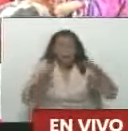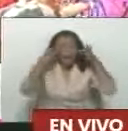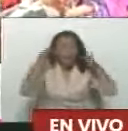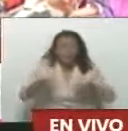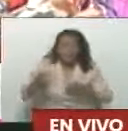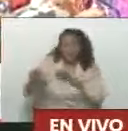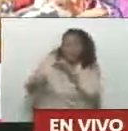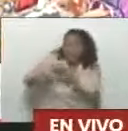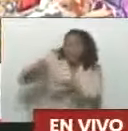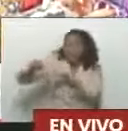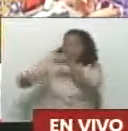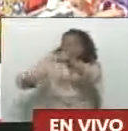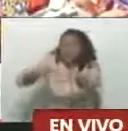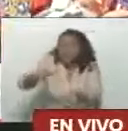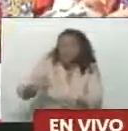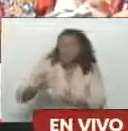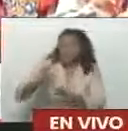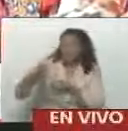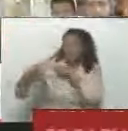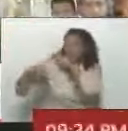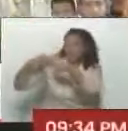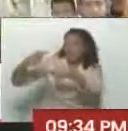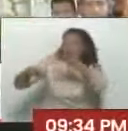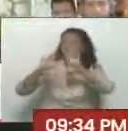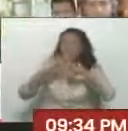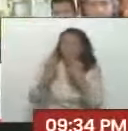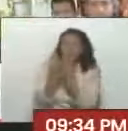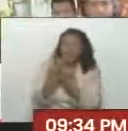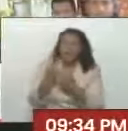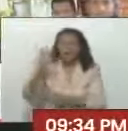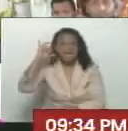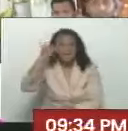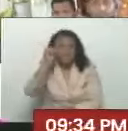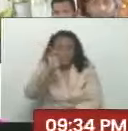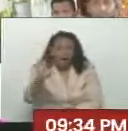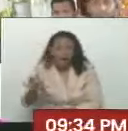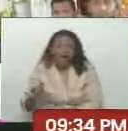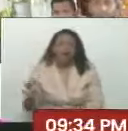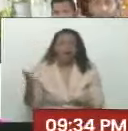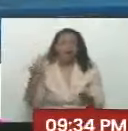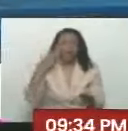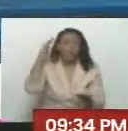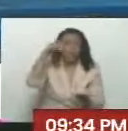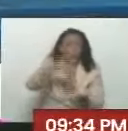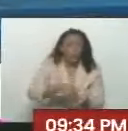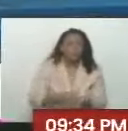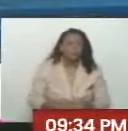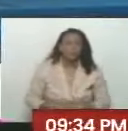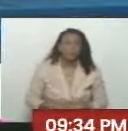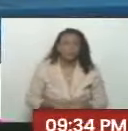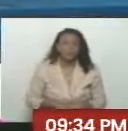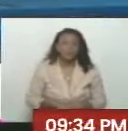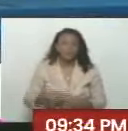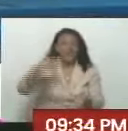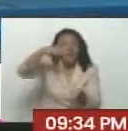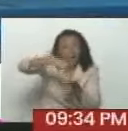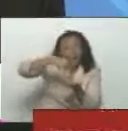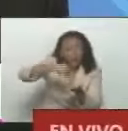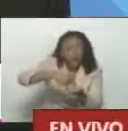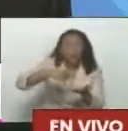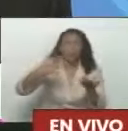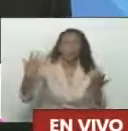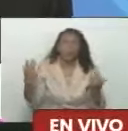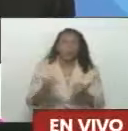de generación en generación. ¡Qué privilegio, hemos, Ale! Hemos podido estar en Yare, en Tinaquillo, en Orituco,